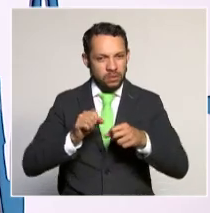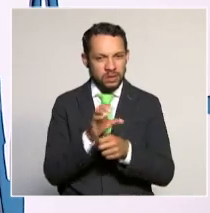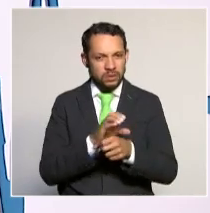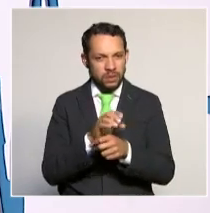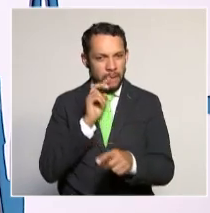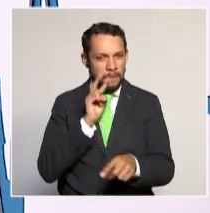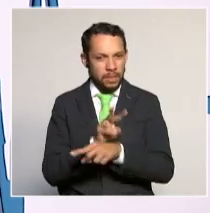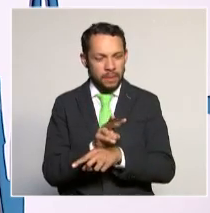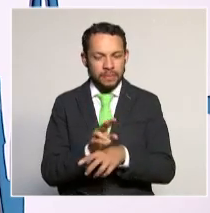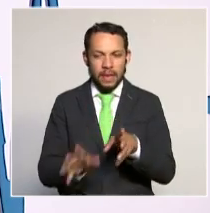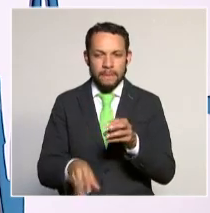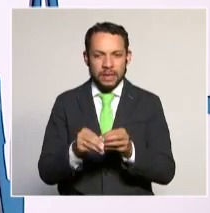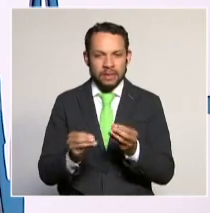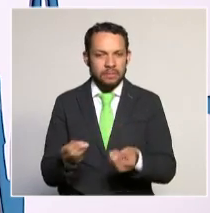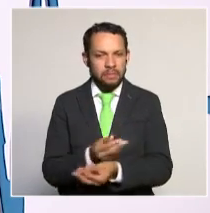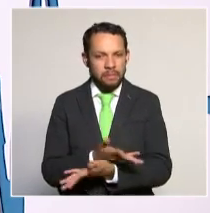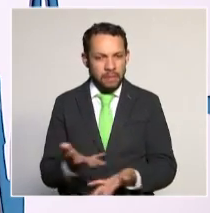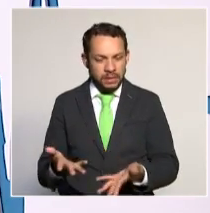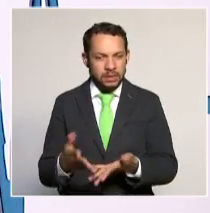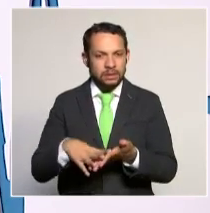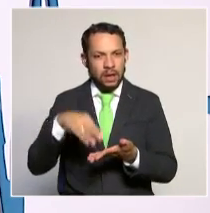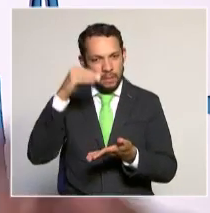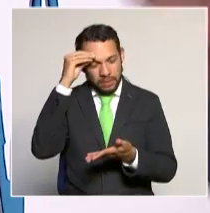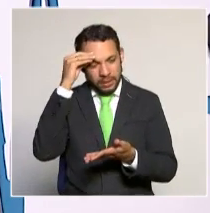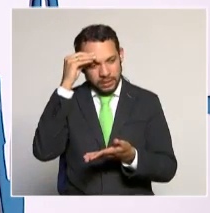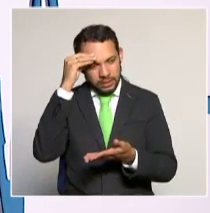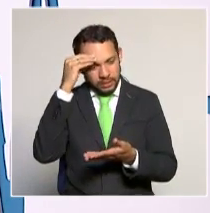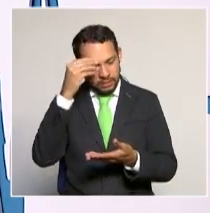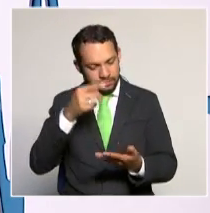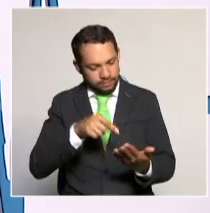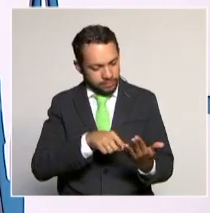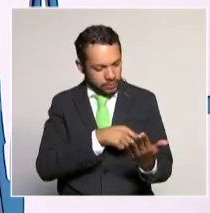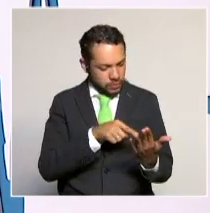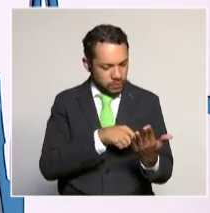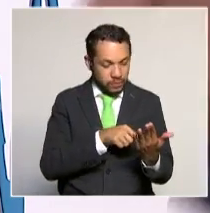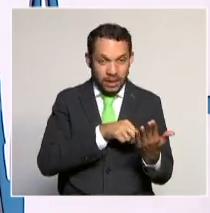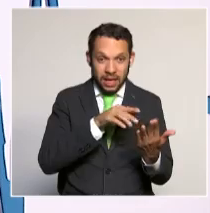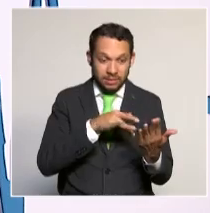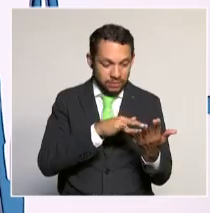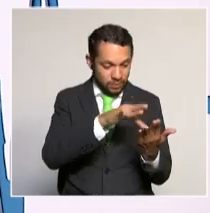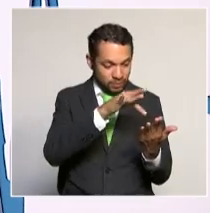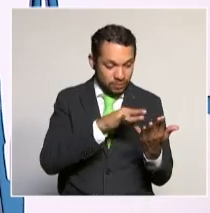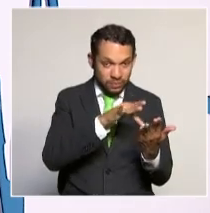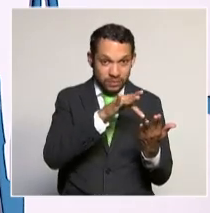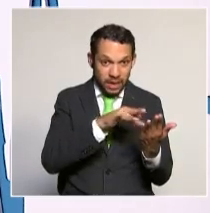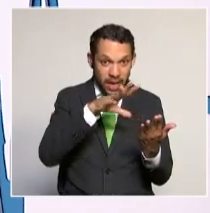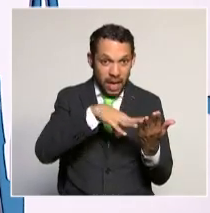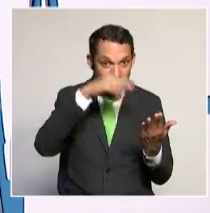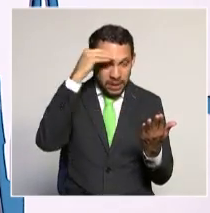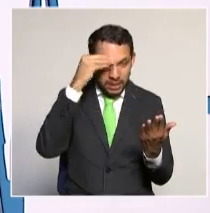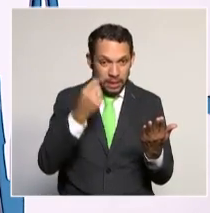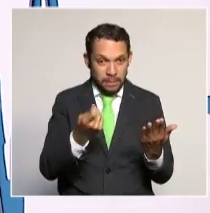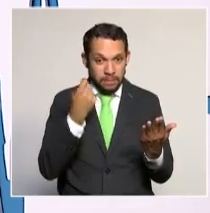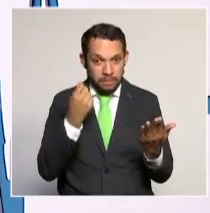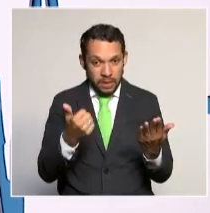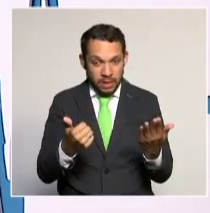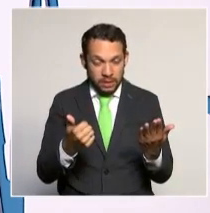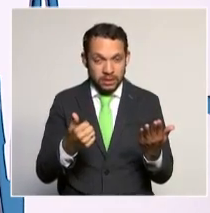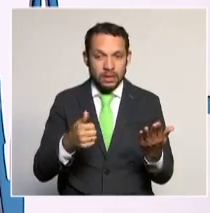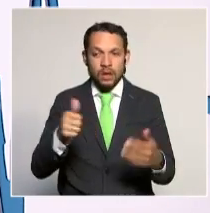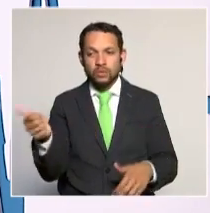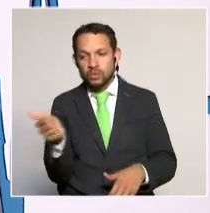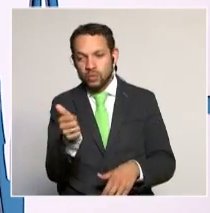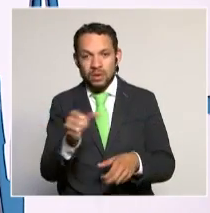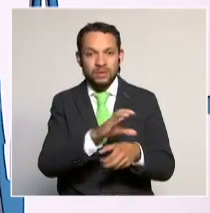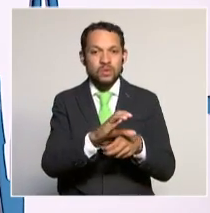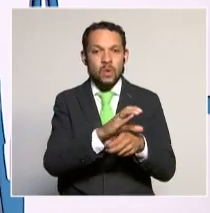el proceso de aprendizaje. Y son palabras que lo motivan a uno tanto. Yo tengo que correr tanto a veces de una ciudad, de otra, para